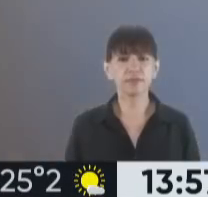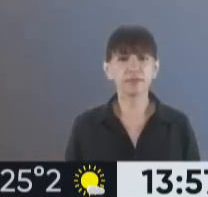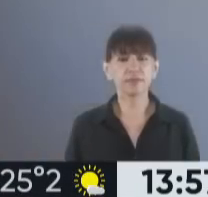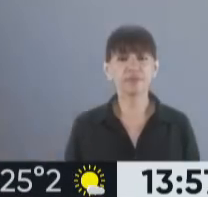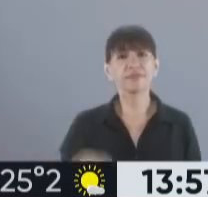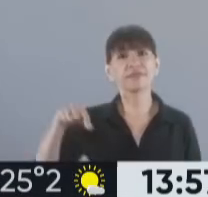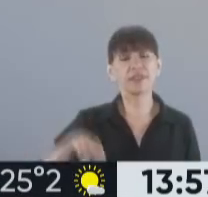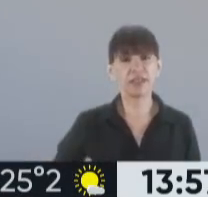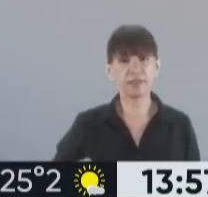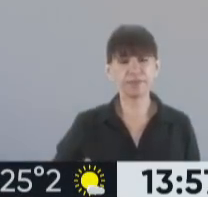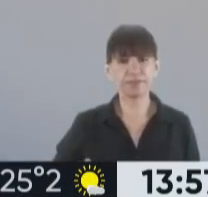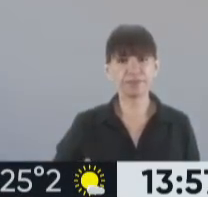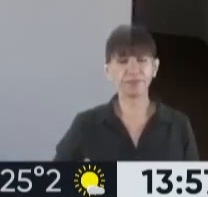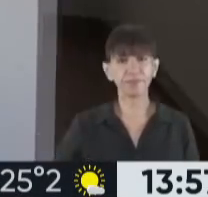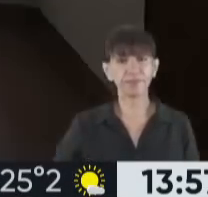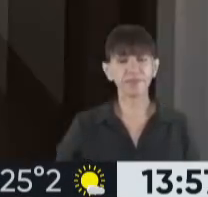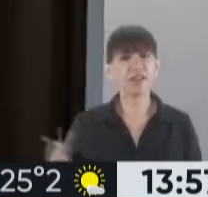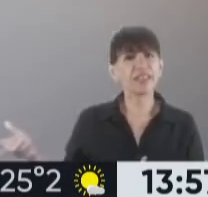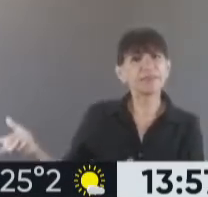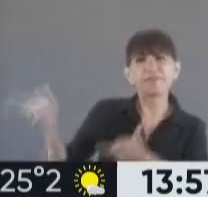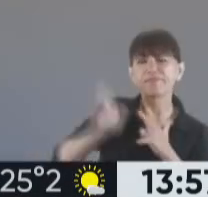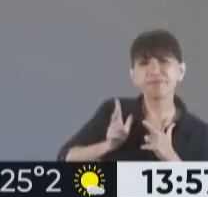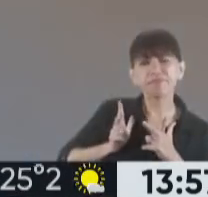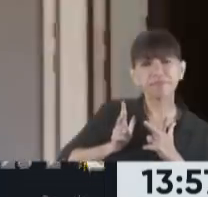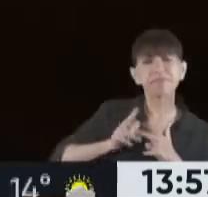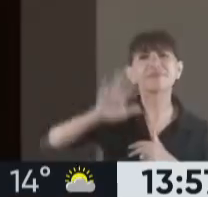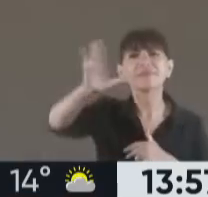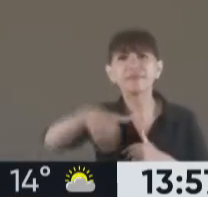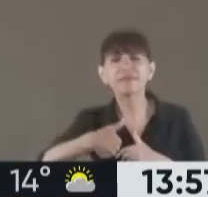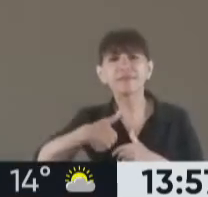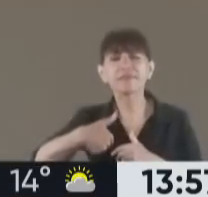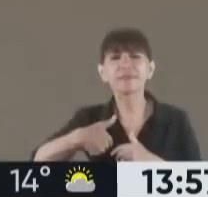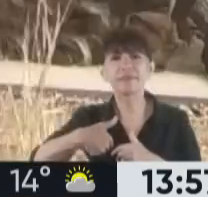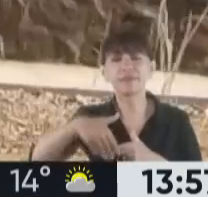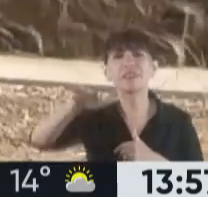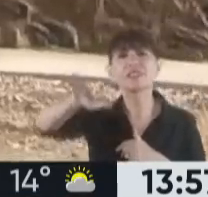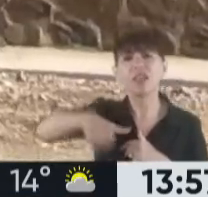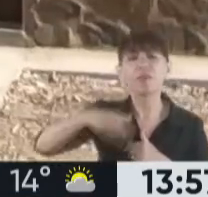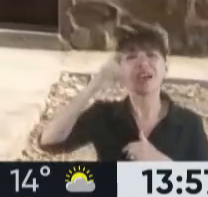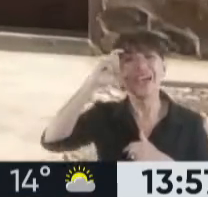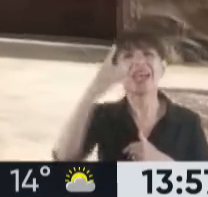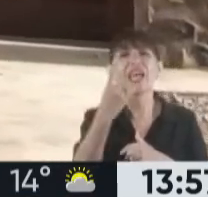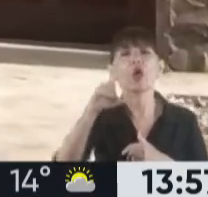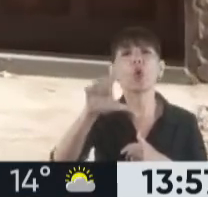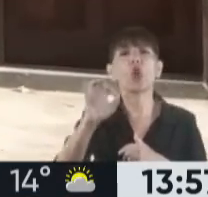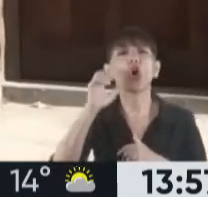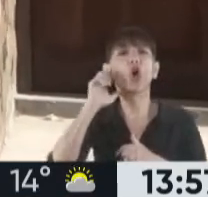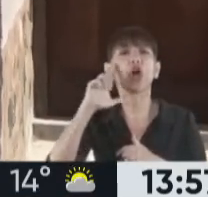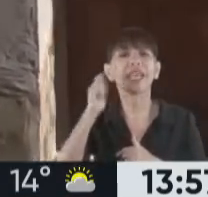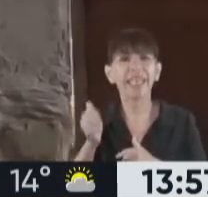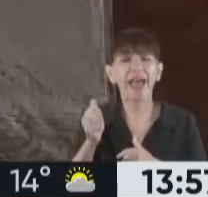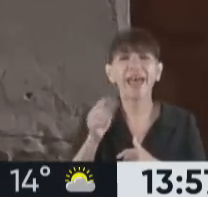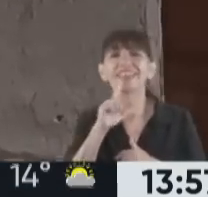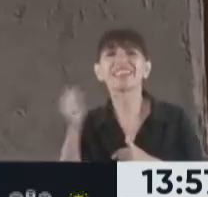Y acá nos dicen que invitemos, por en la favor, provincia de Salta, a Eulogia Tapia, a través del